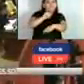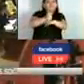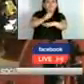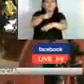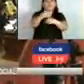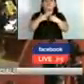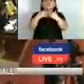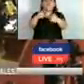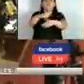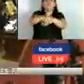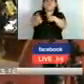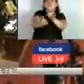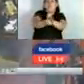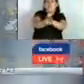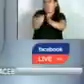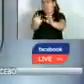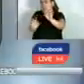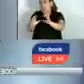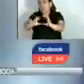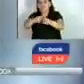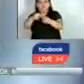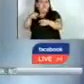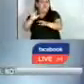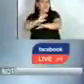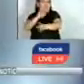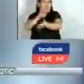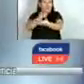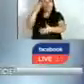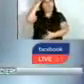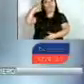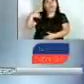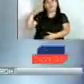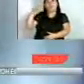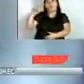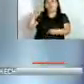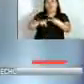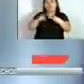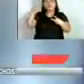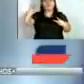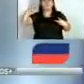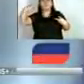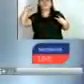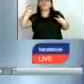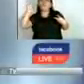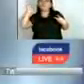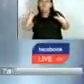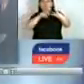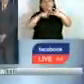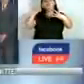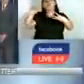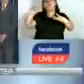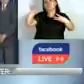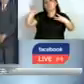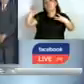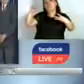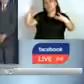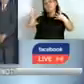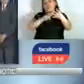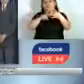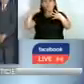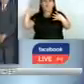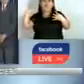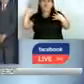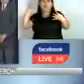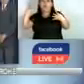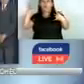la legislatura le restaron diputados a esas fracciones. Nidia Díaz, Shafiq Handal, Yancy Urbina, Carlos Ruiz y Karina